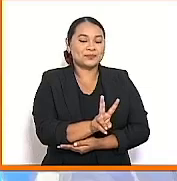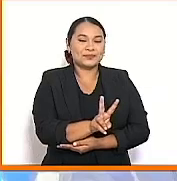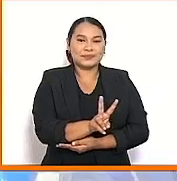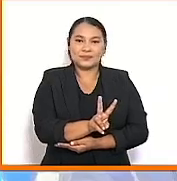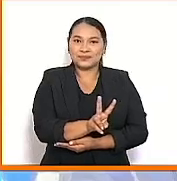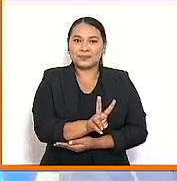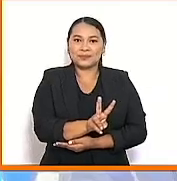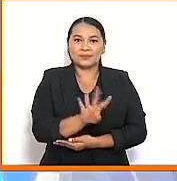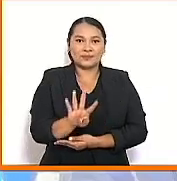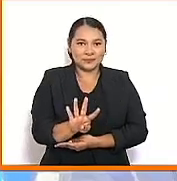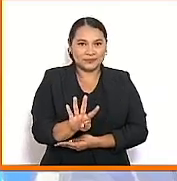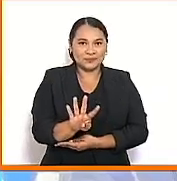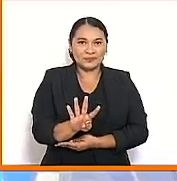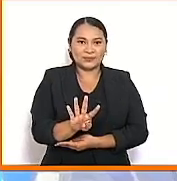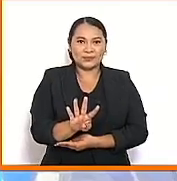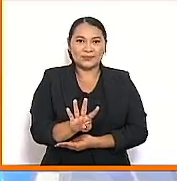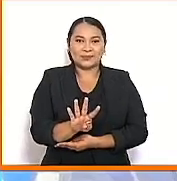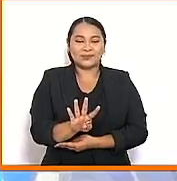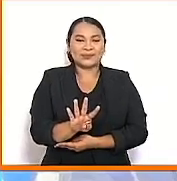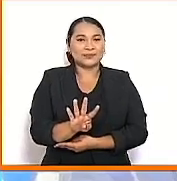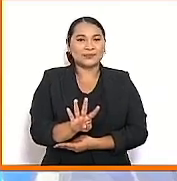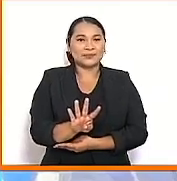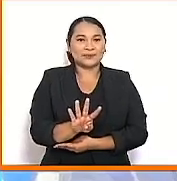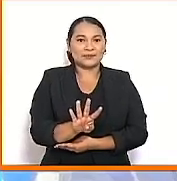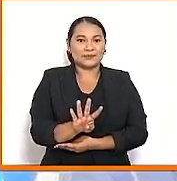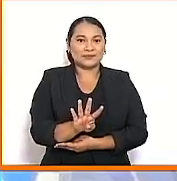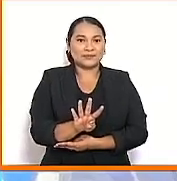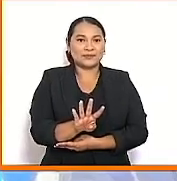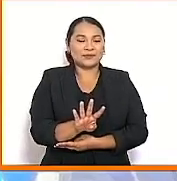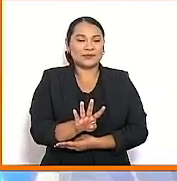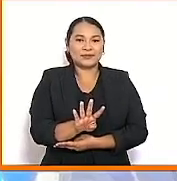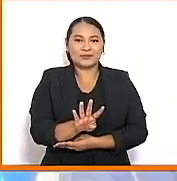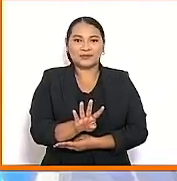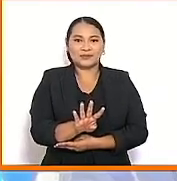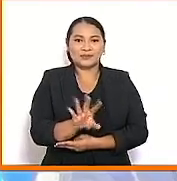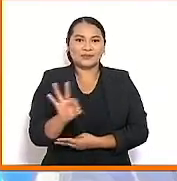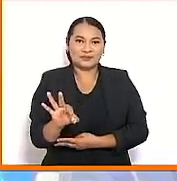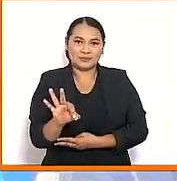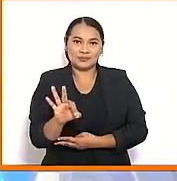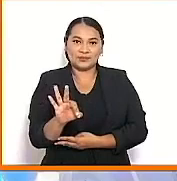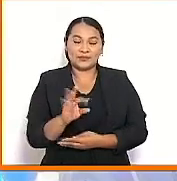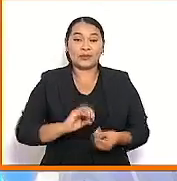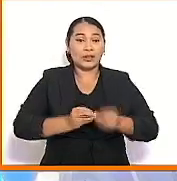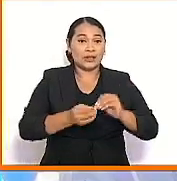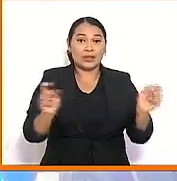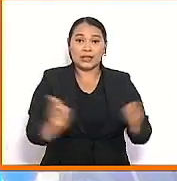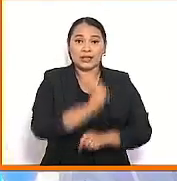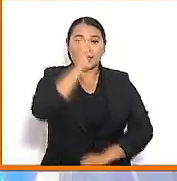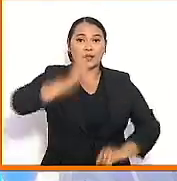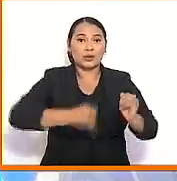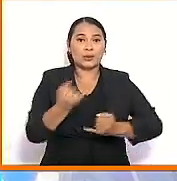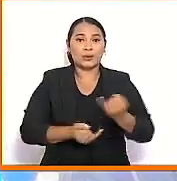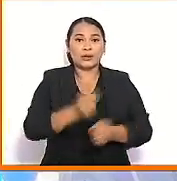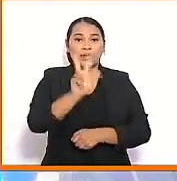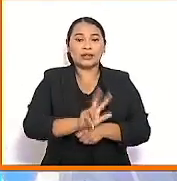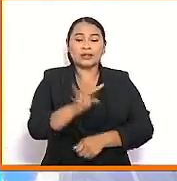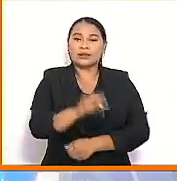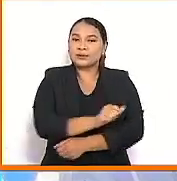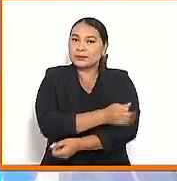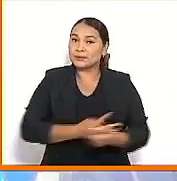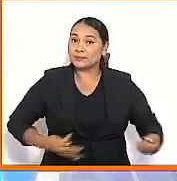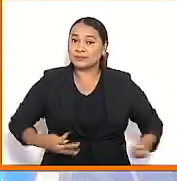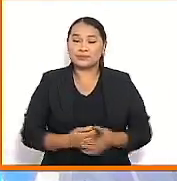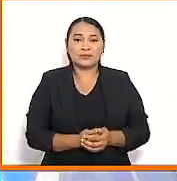atentos. Este es el 4. Tercer y decisivo dígito ganador. Este es el 9. Número favorecido para Juga 3 en esta tarde